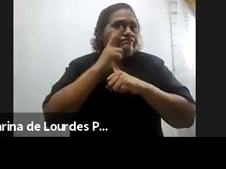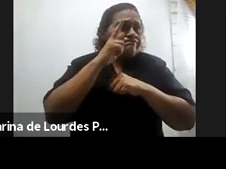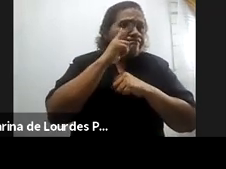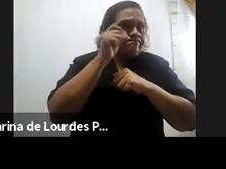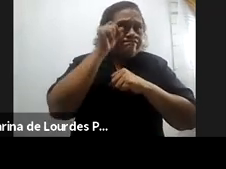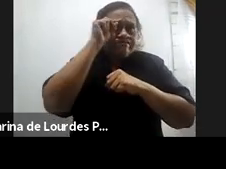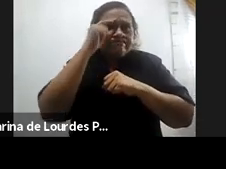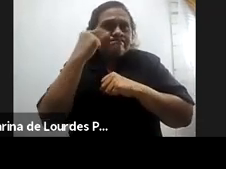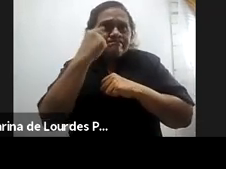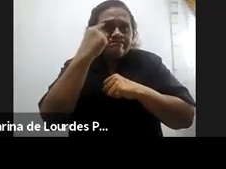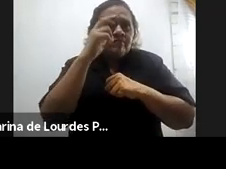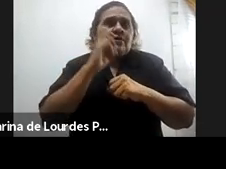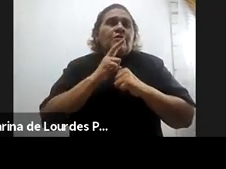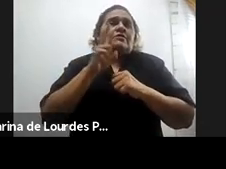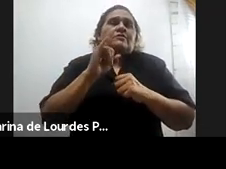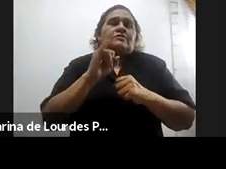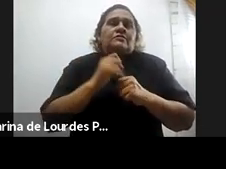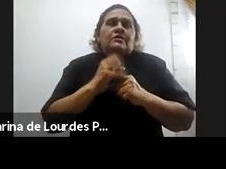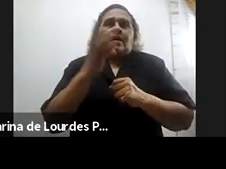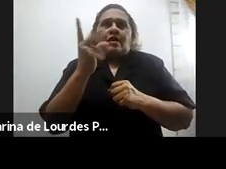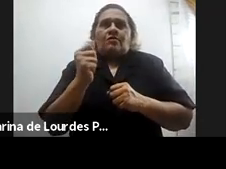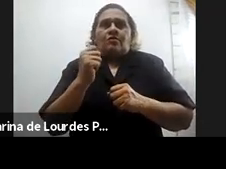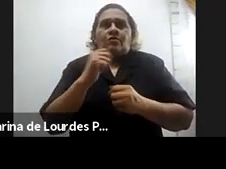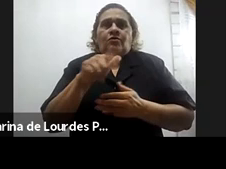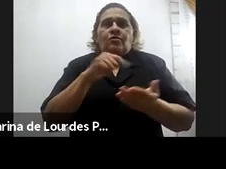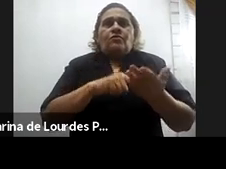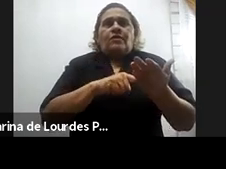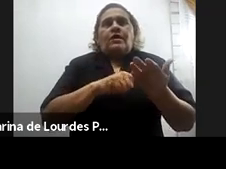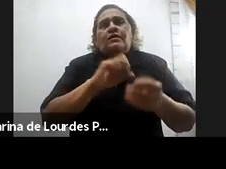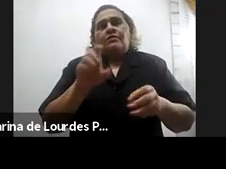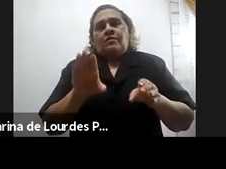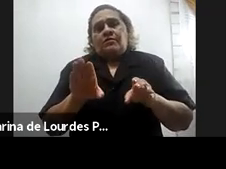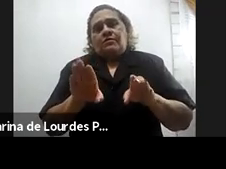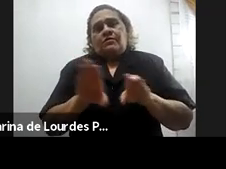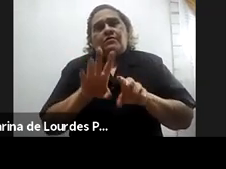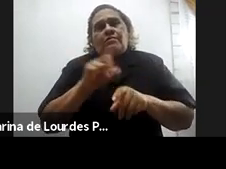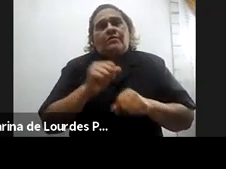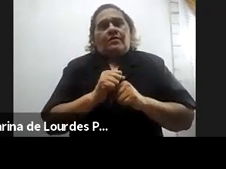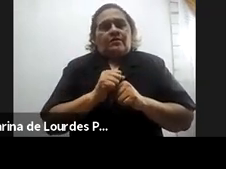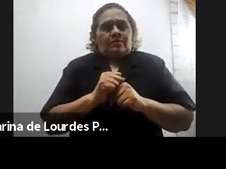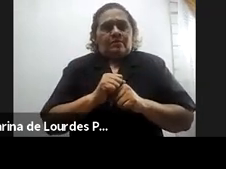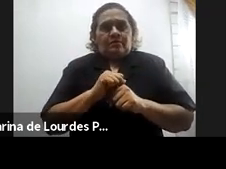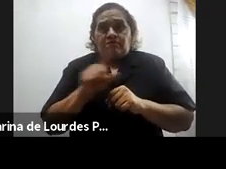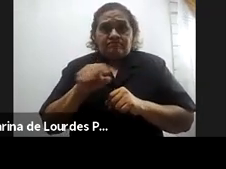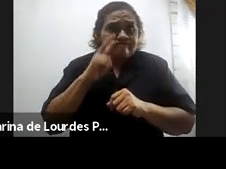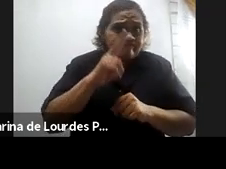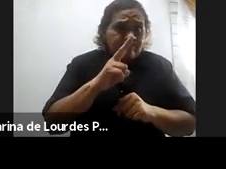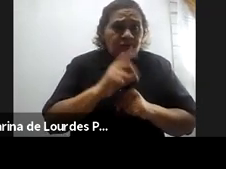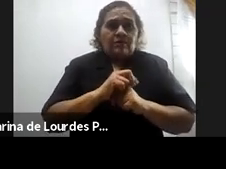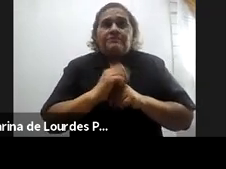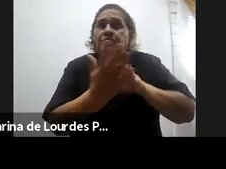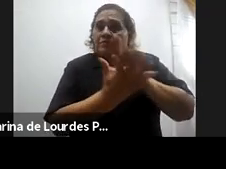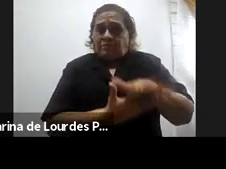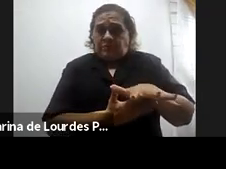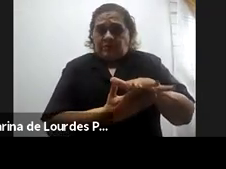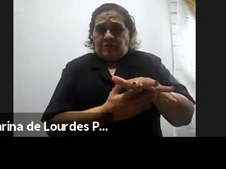bueno, finalmente pudiera en algunos lugares, en algunas localidades complicar un poco la detección. En el caso de los pies,